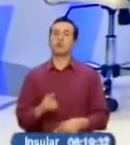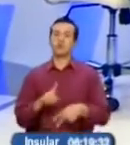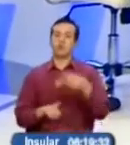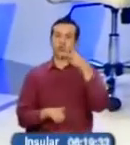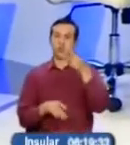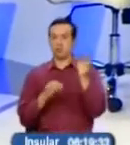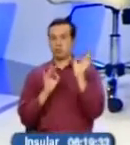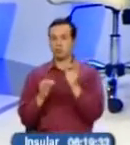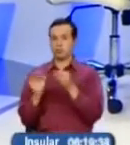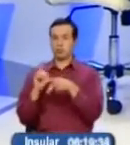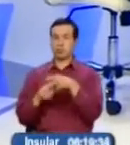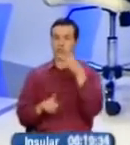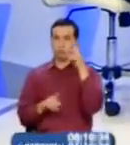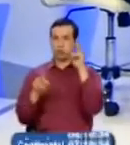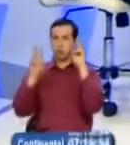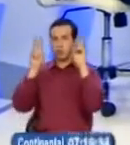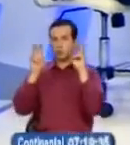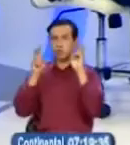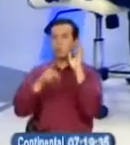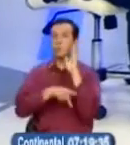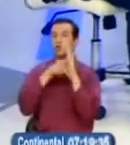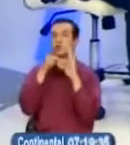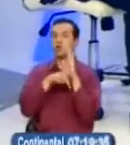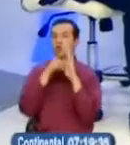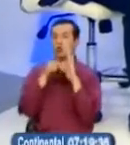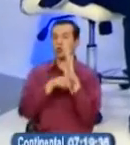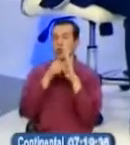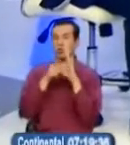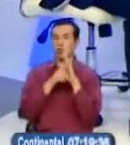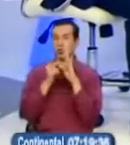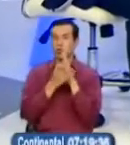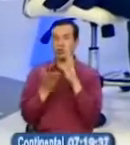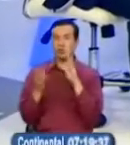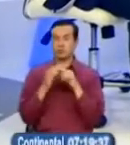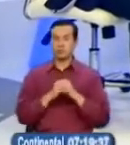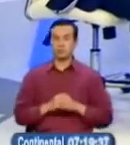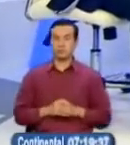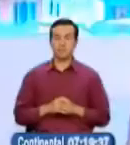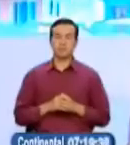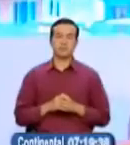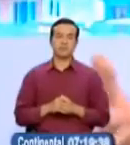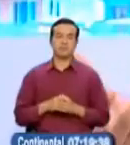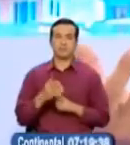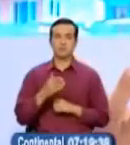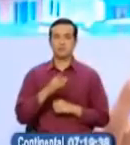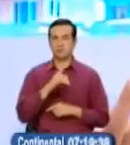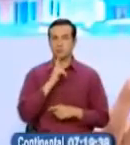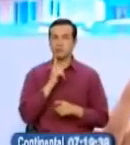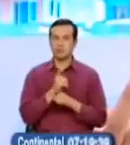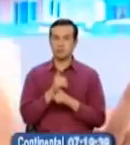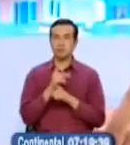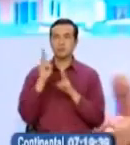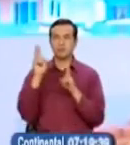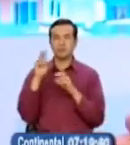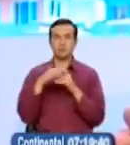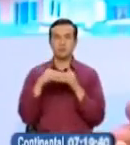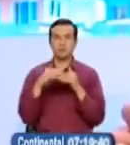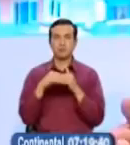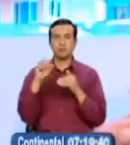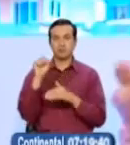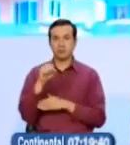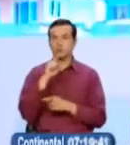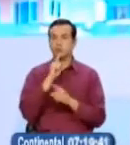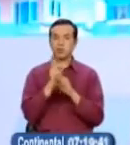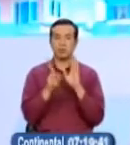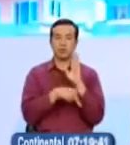cosas asociadas al problema del barril del precio de crudo y que están mencionaste tú que sí tiene relación con el dólar. El crudo